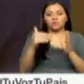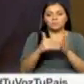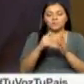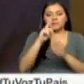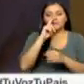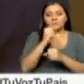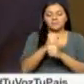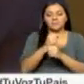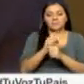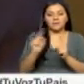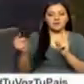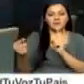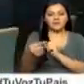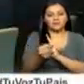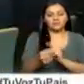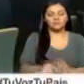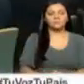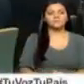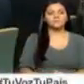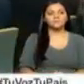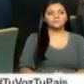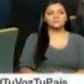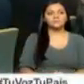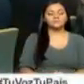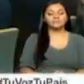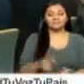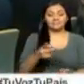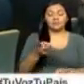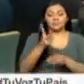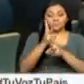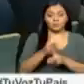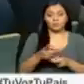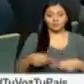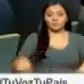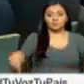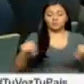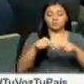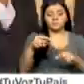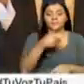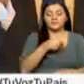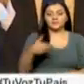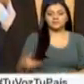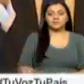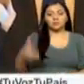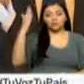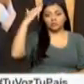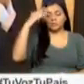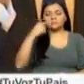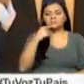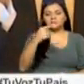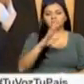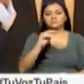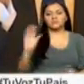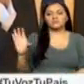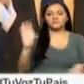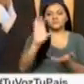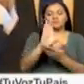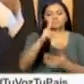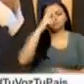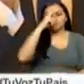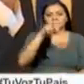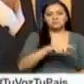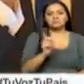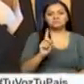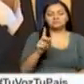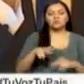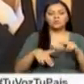empleos indirectos. El discurso proteccionista del presidente Donald Trump ha causado la cancelación de inversiones en México, como la